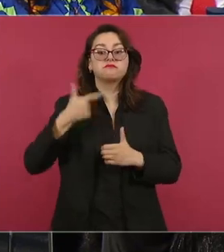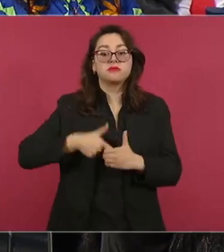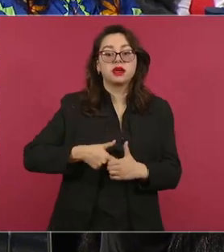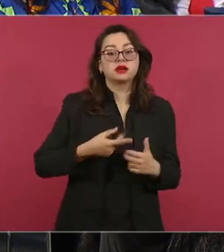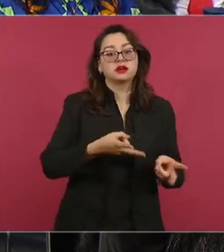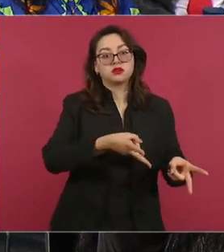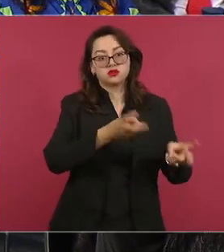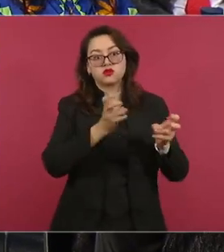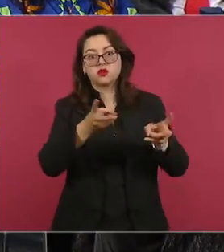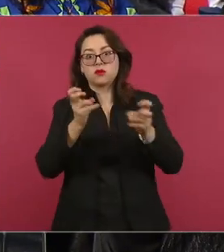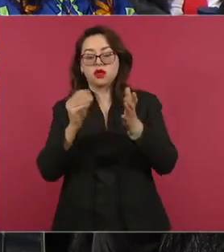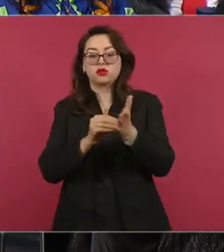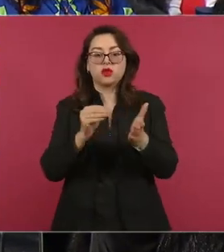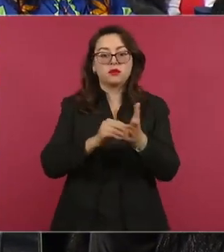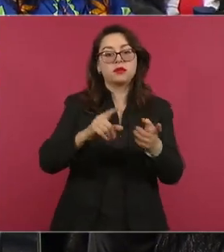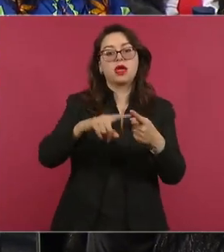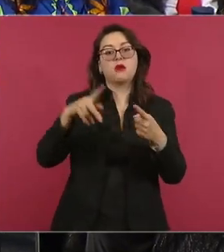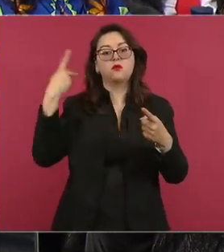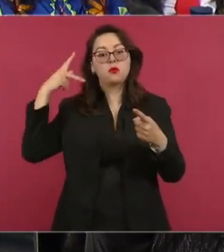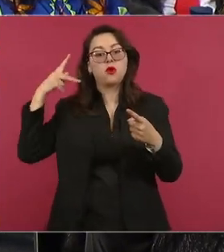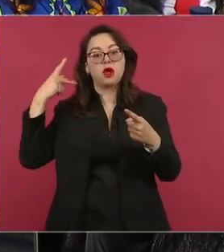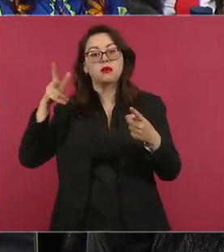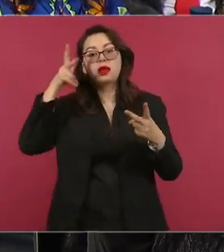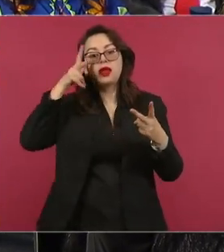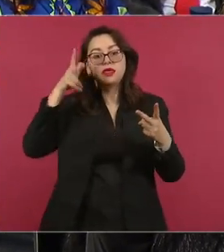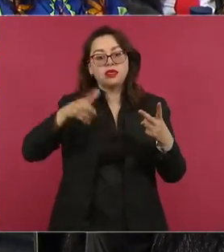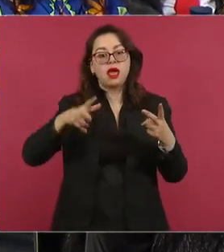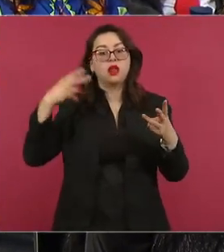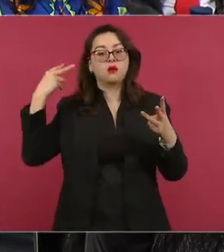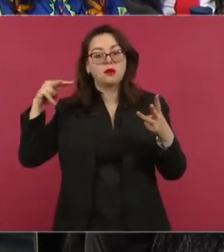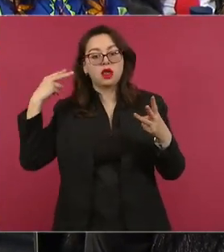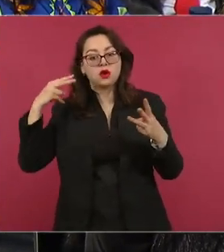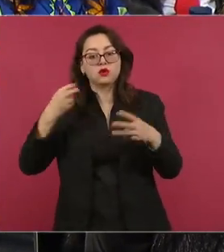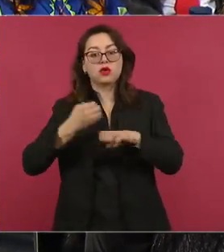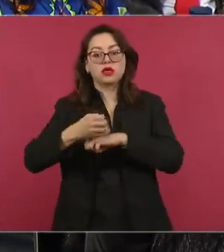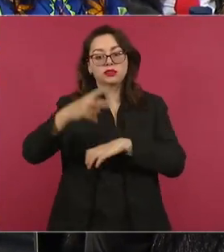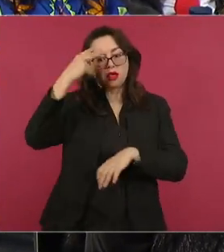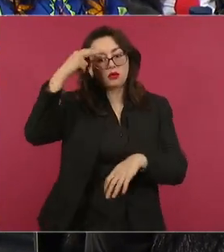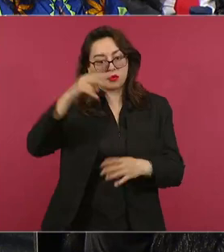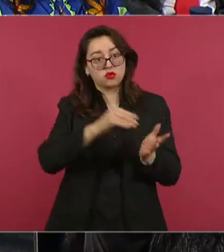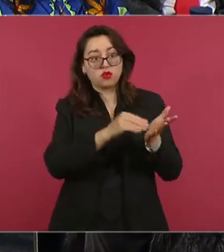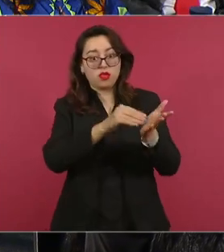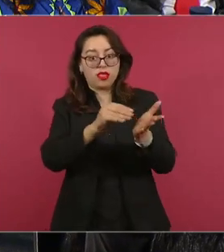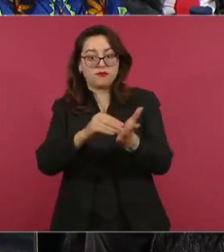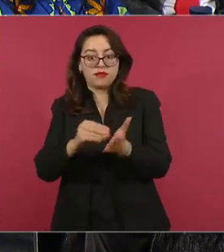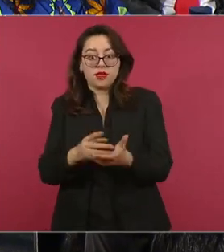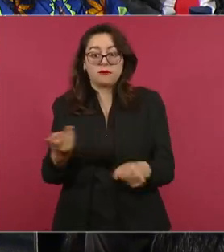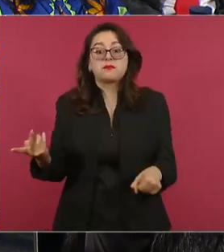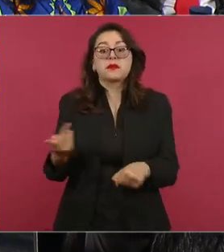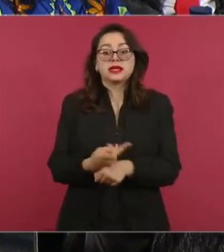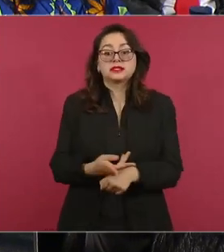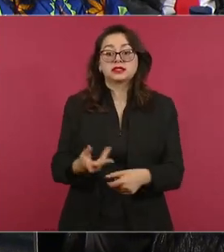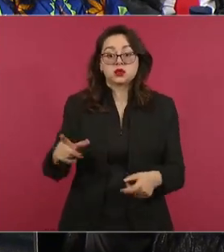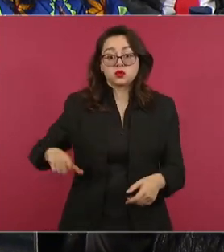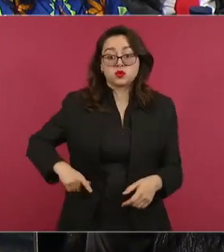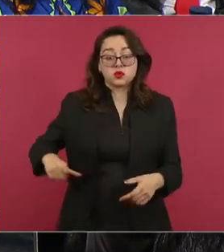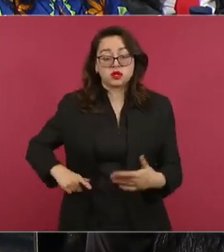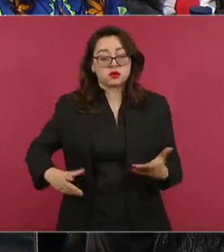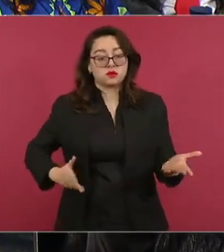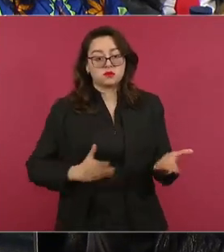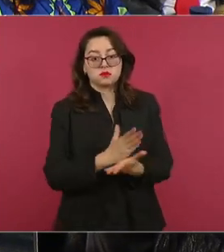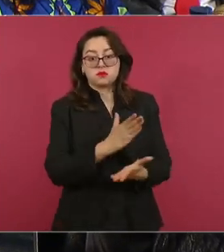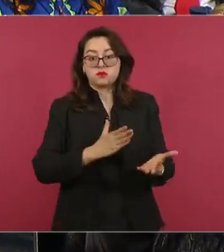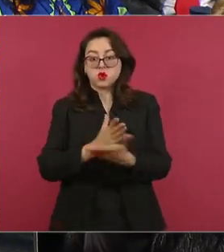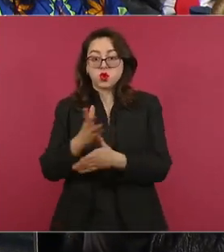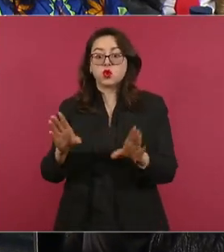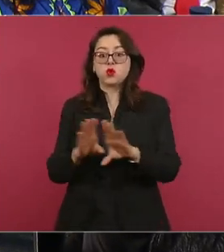estados como Puebla, Hidalgo, Veracruz, el Estado de México. ¿Ya la tienen definida? Lo comento porque también de este delito